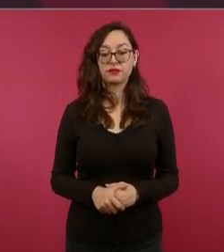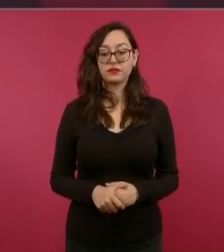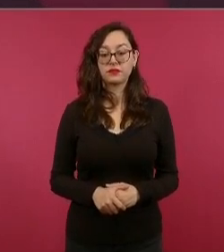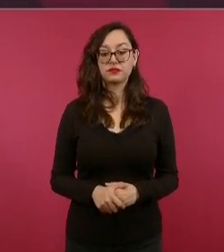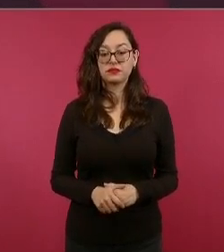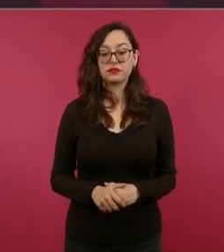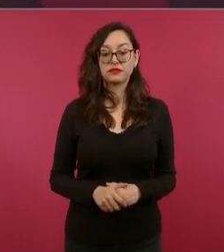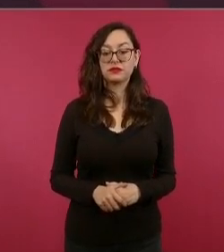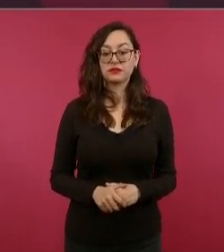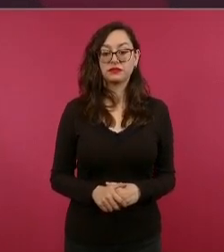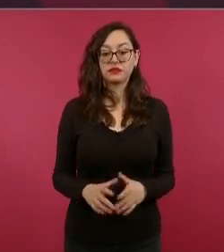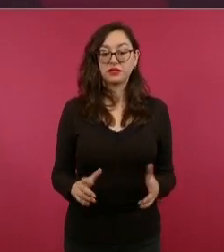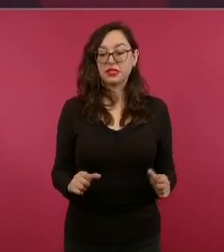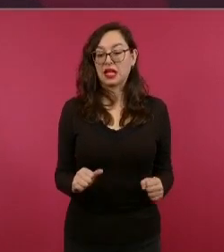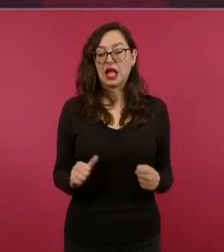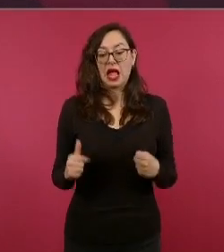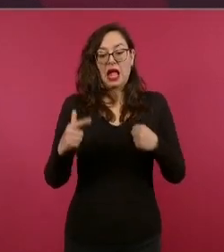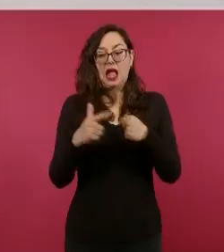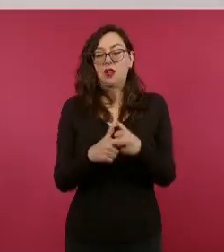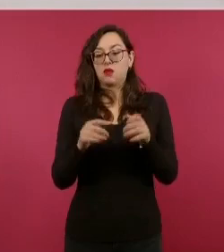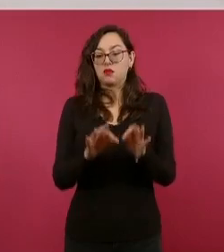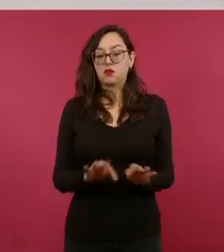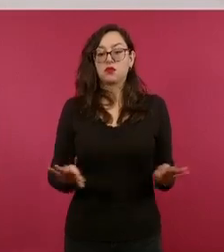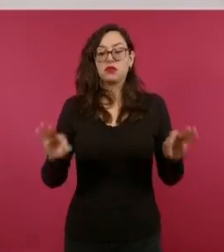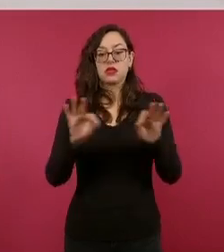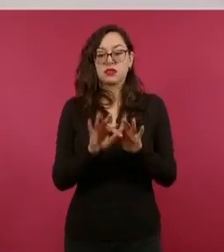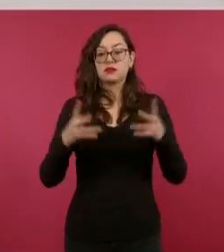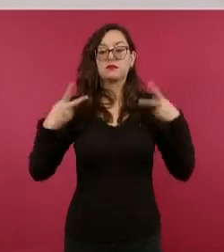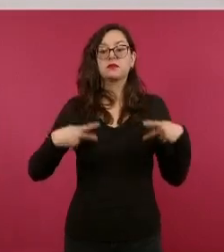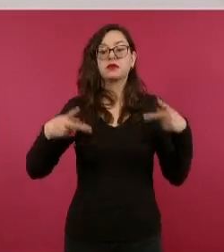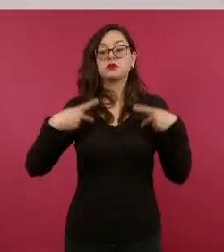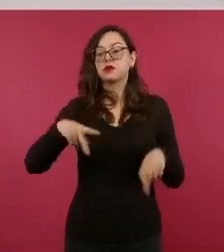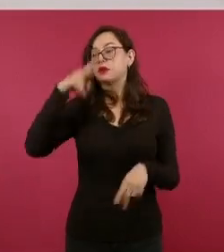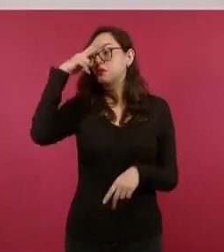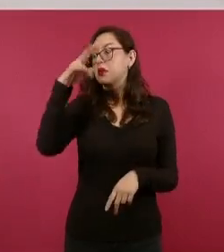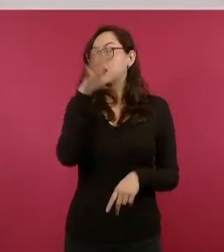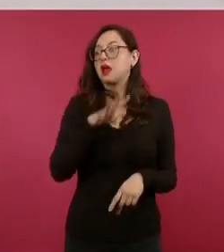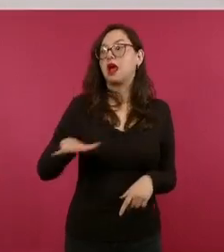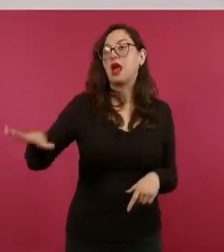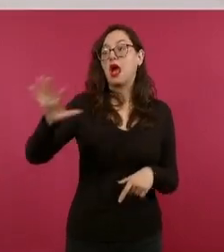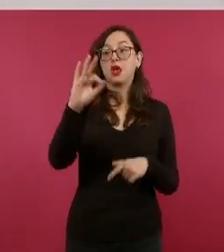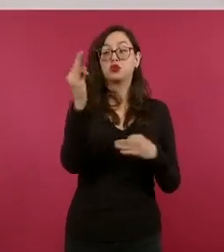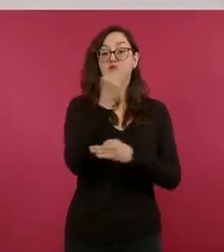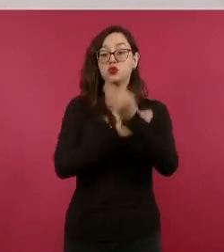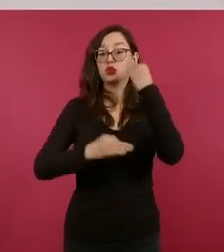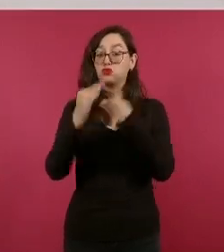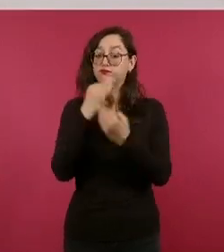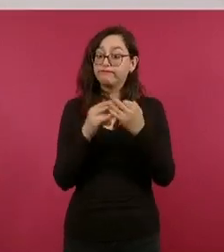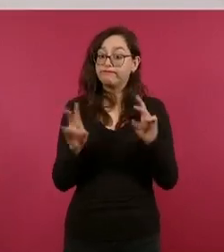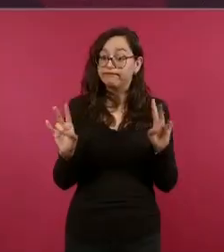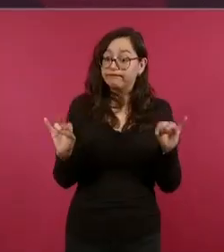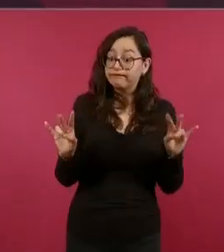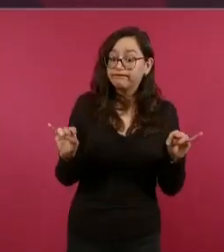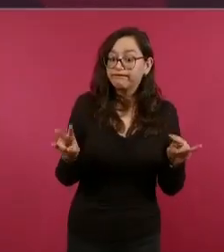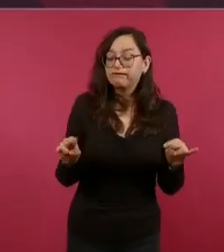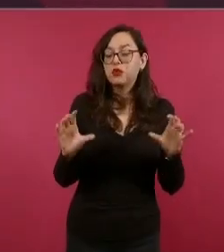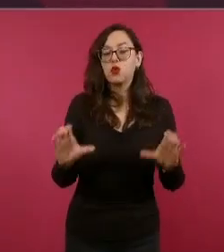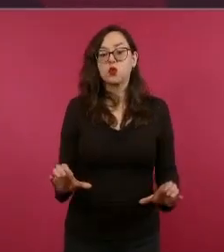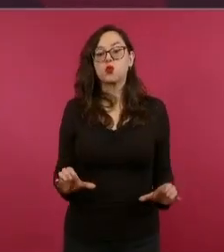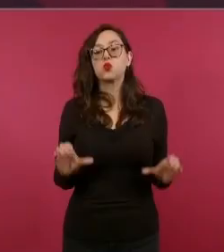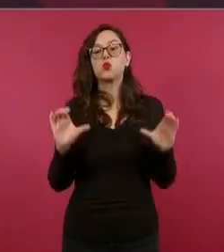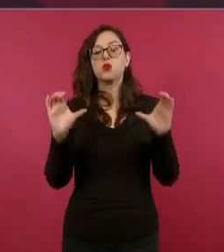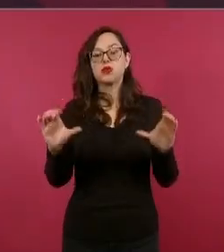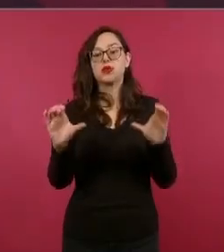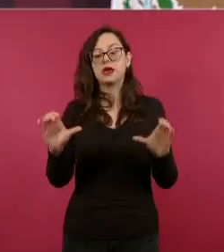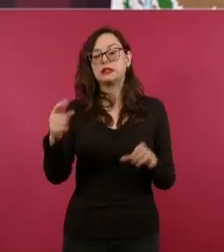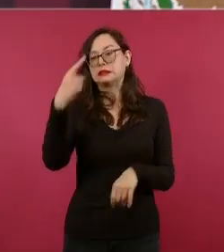que es una recomendación para todos y lo tenemos que tener presente,